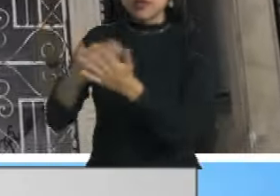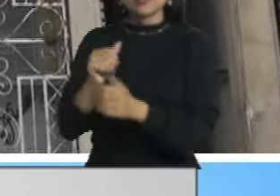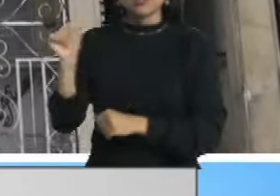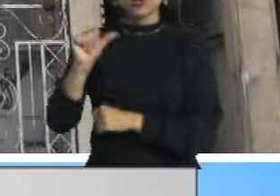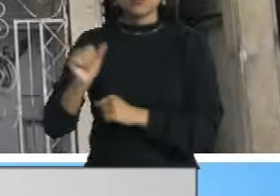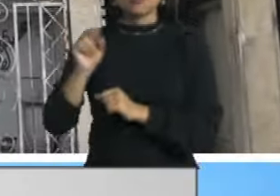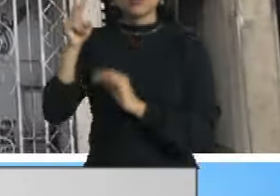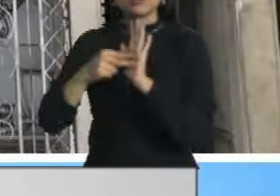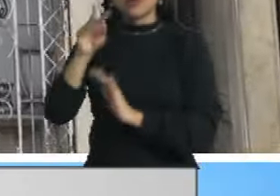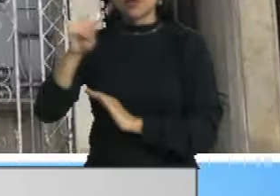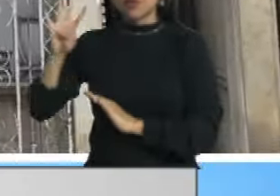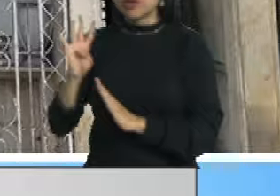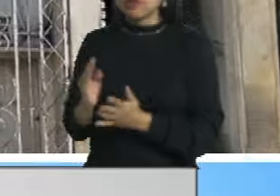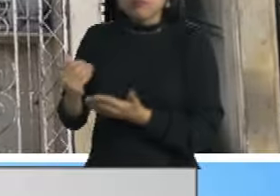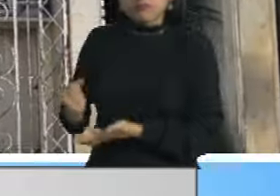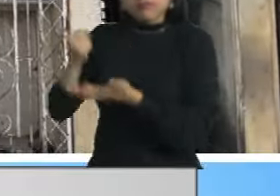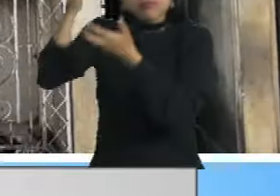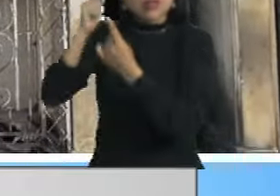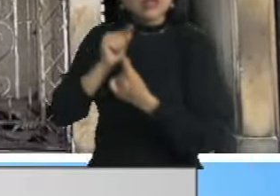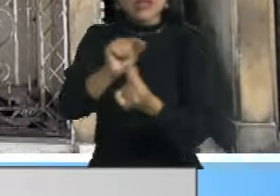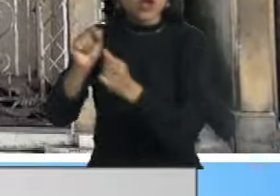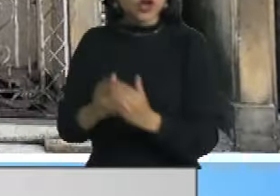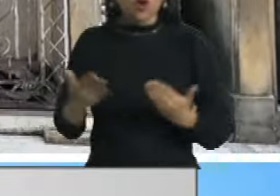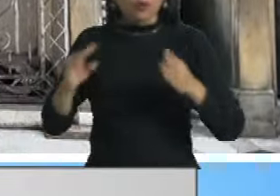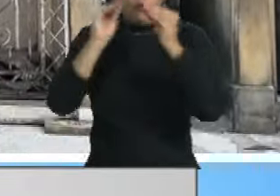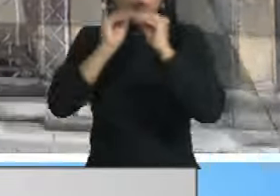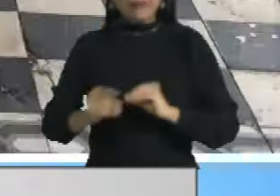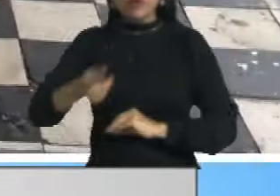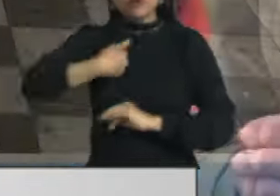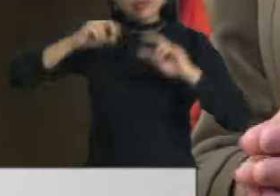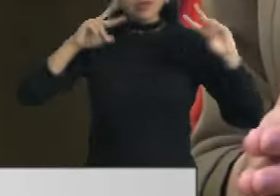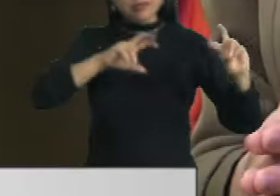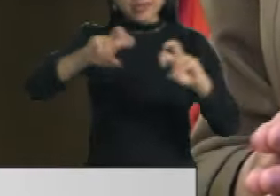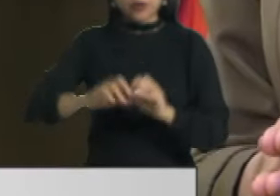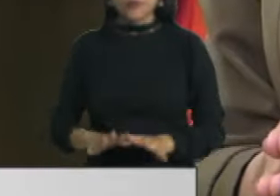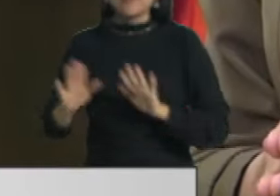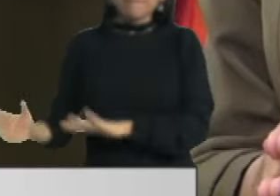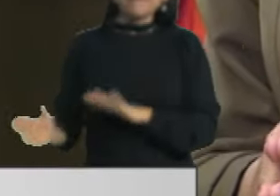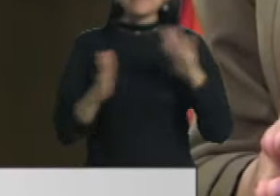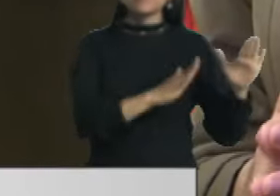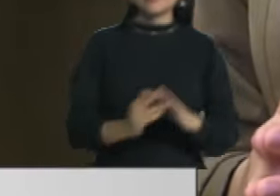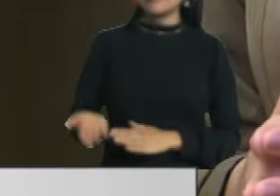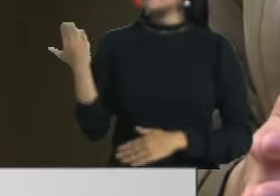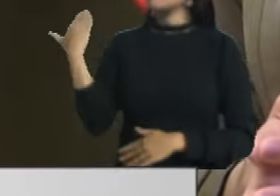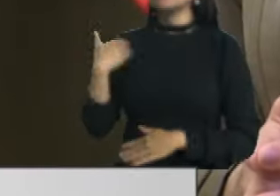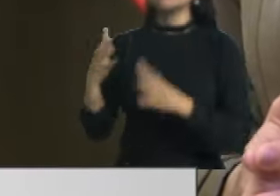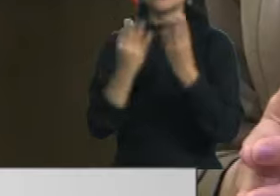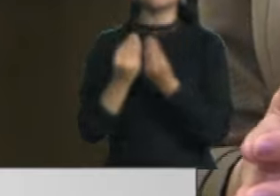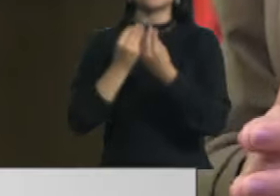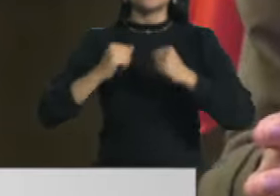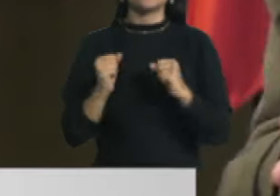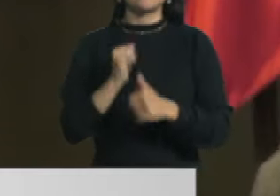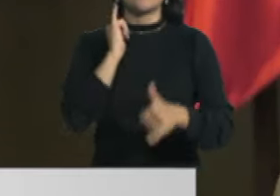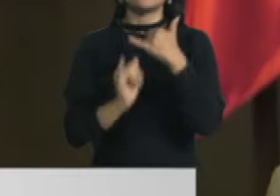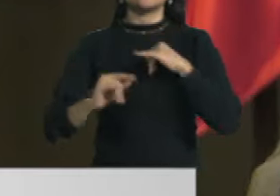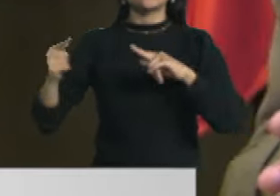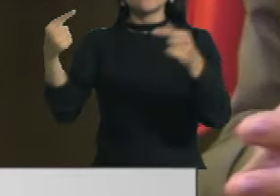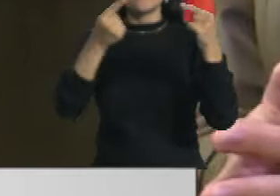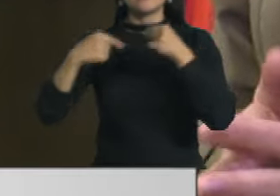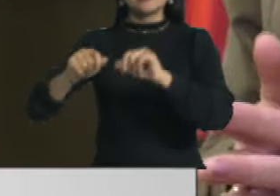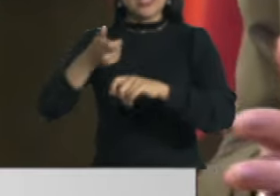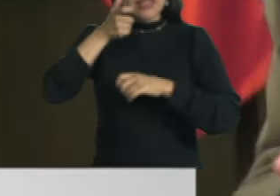del 2024. Cambiamos de tema, estamos en directo desde el Consejo de Bogotá, donde acaba de finalizar un debate de control político